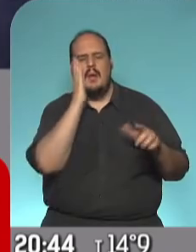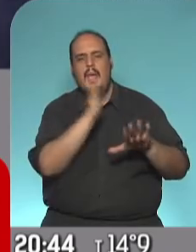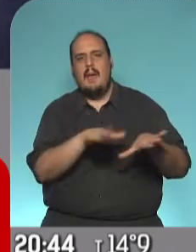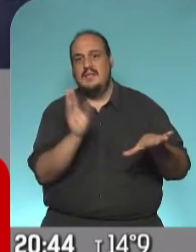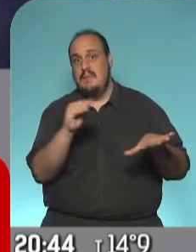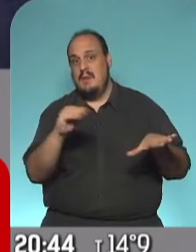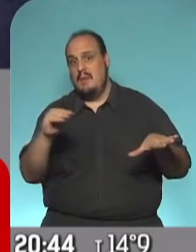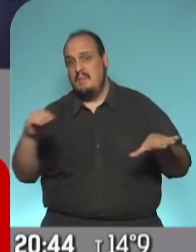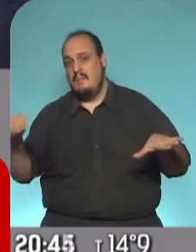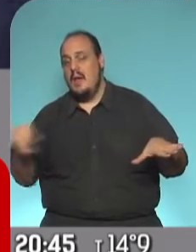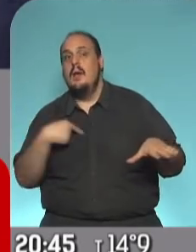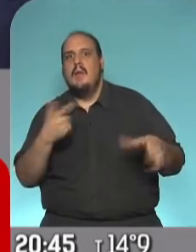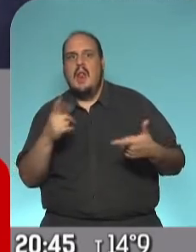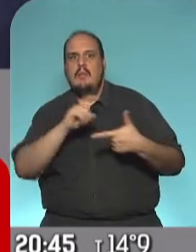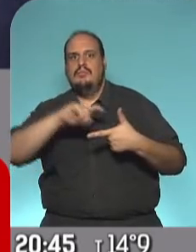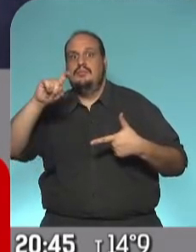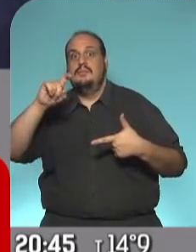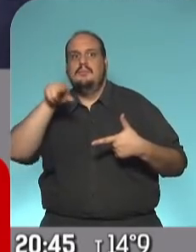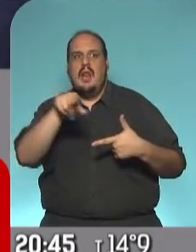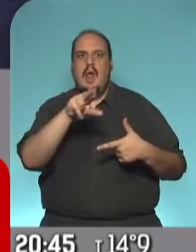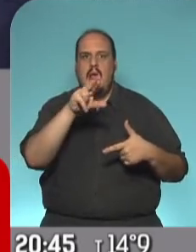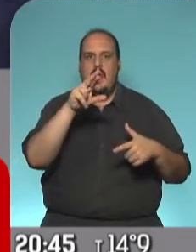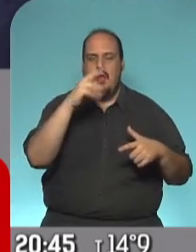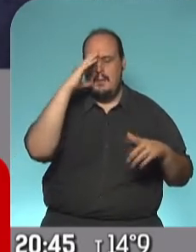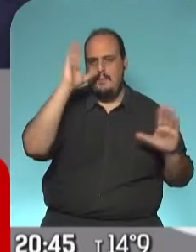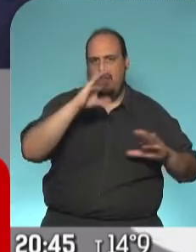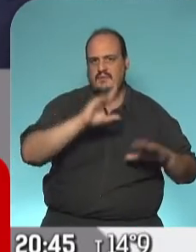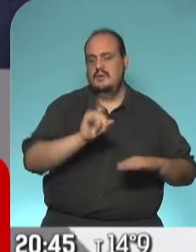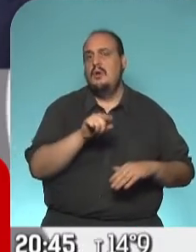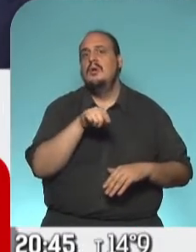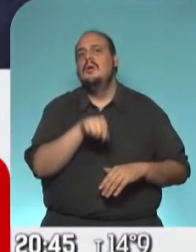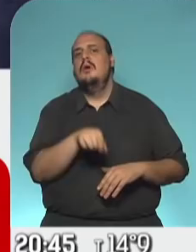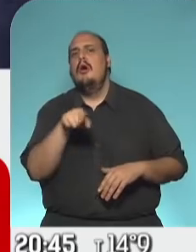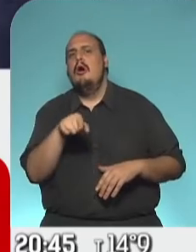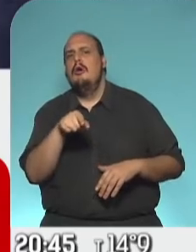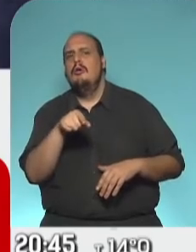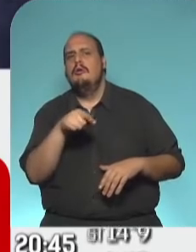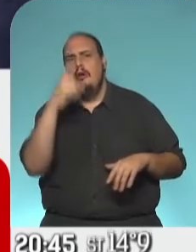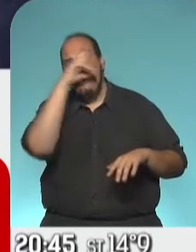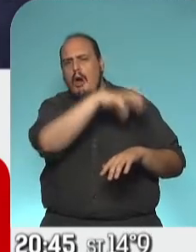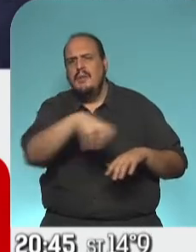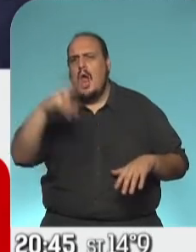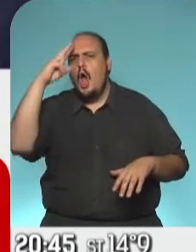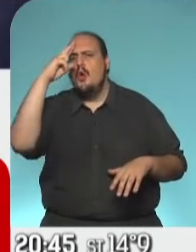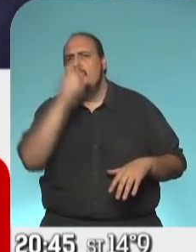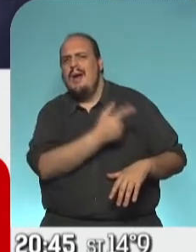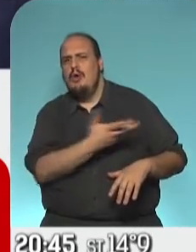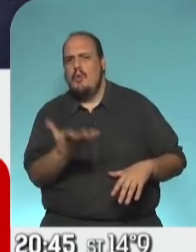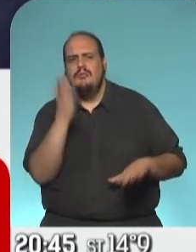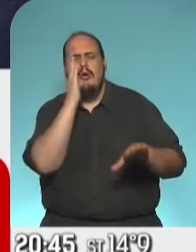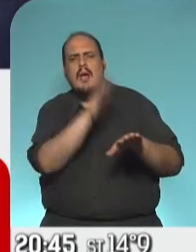pico el sistema no quedara colapsado. Hoy, ¿en qué porcentaje está ocupado el sistema de